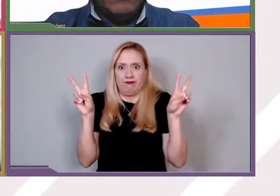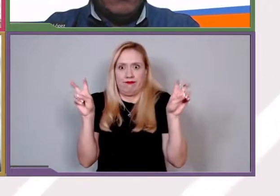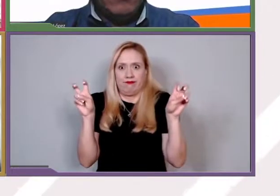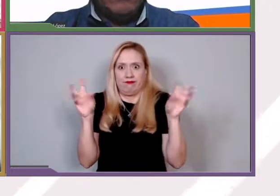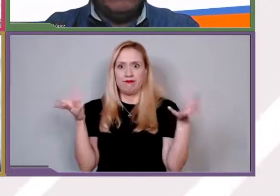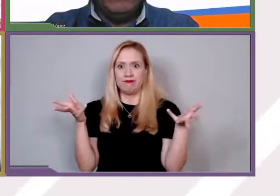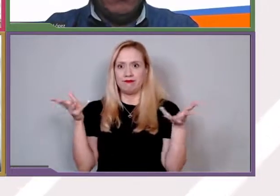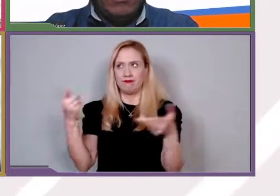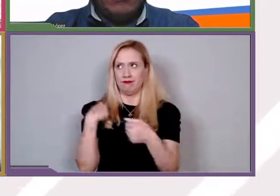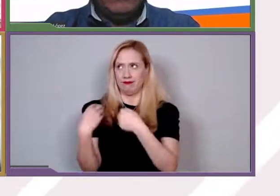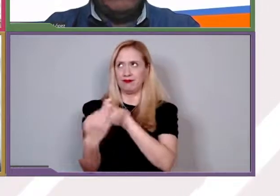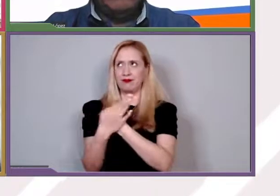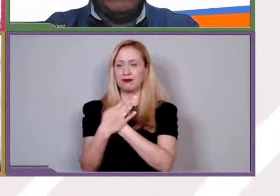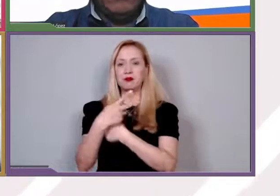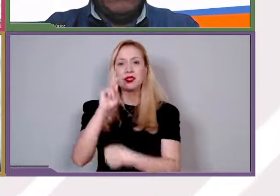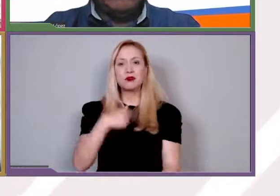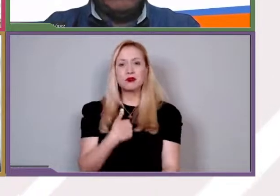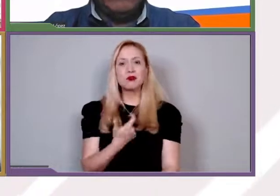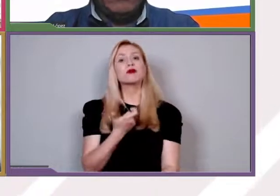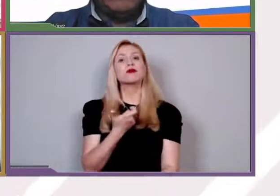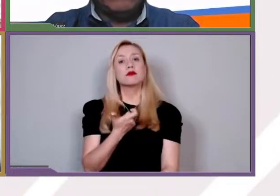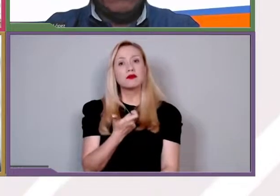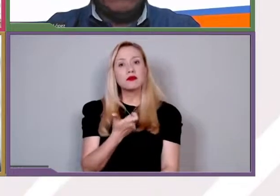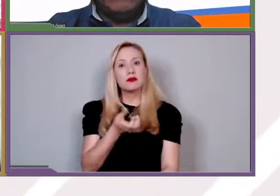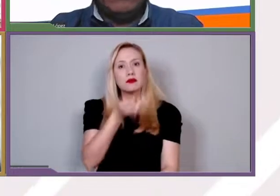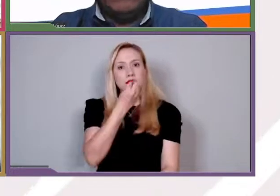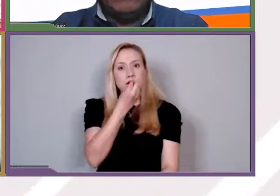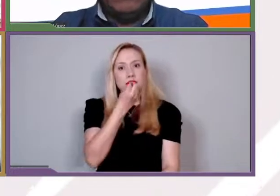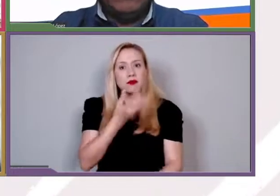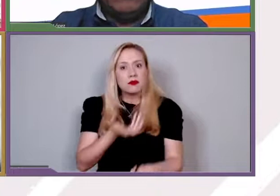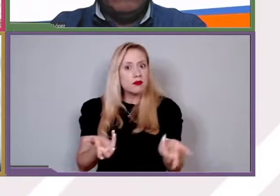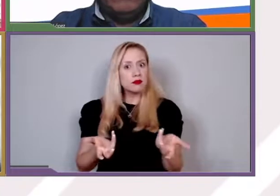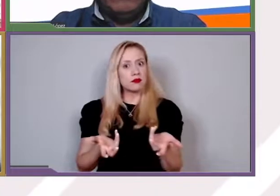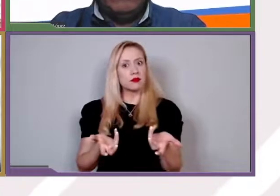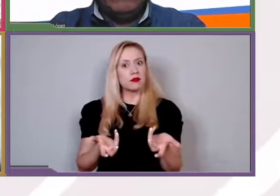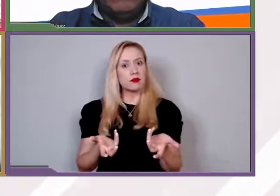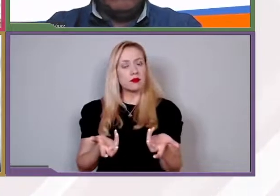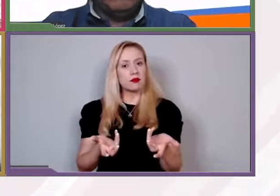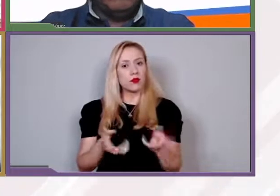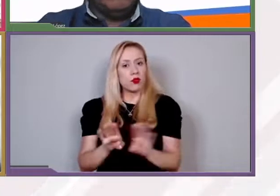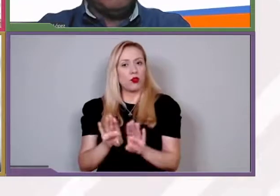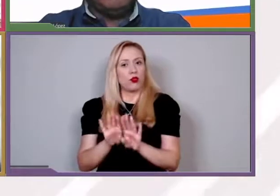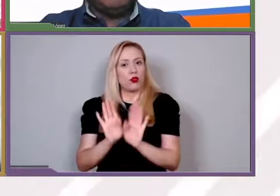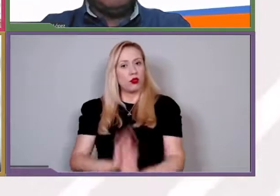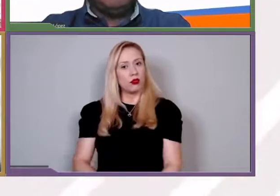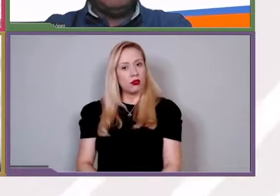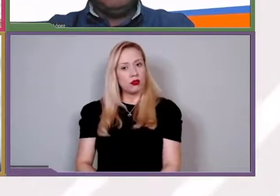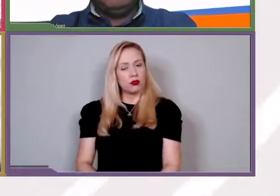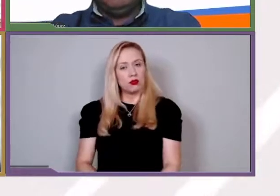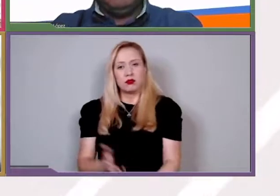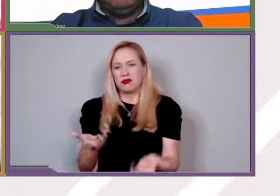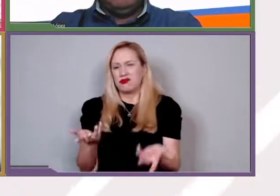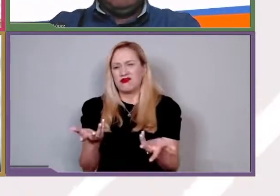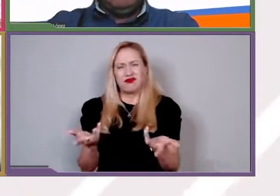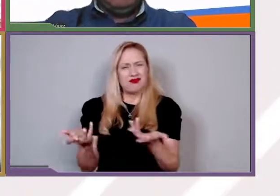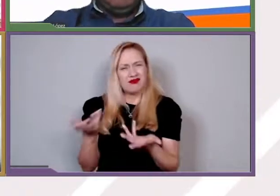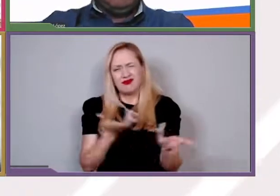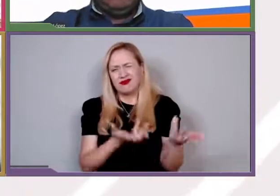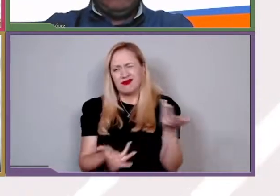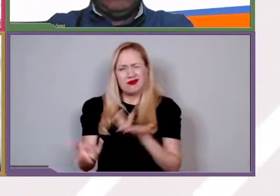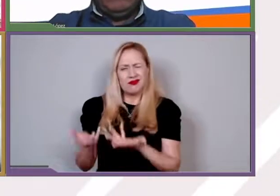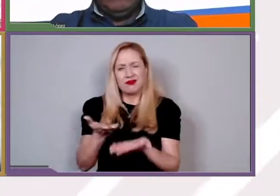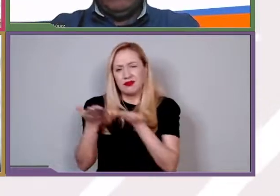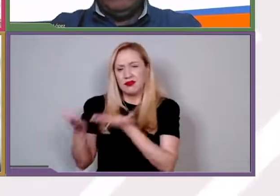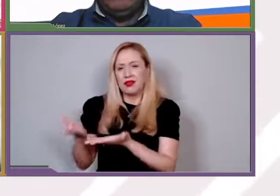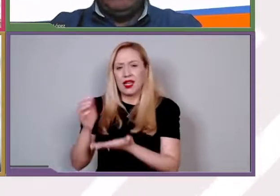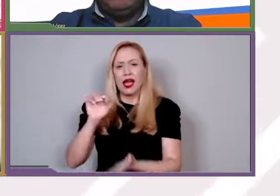sin ingresos, ¿cierto? Entonces, pues justo, ¿cómo ha funcionado todo esto? Regreso contigo,